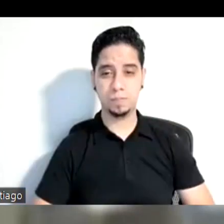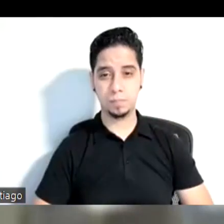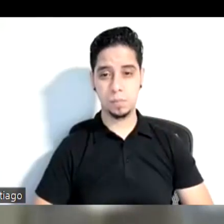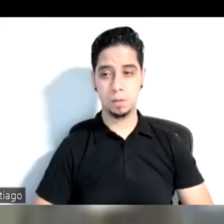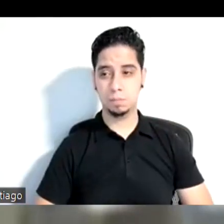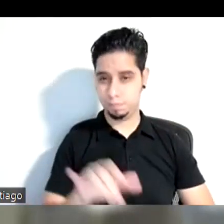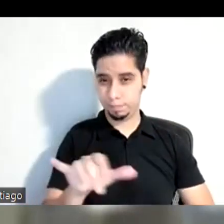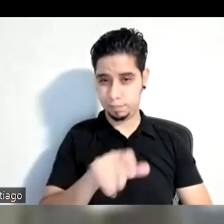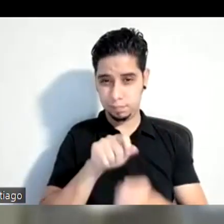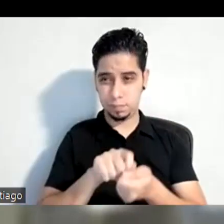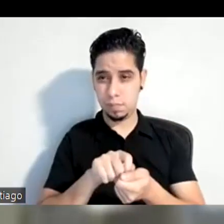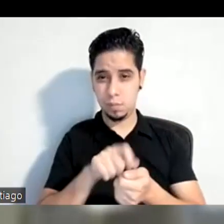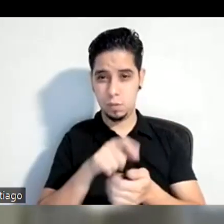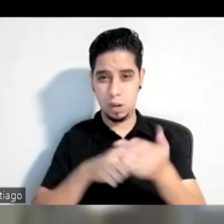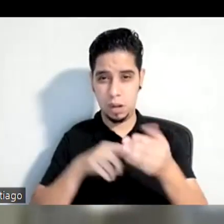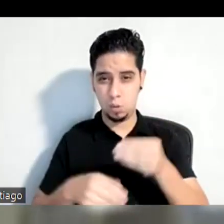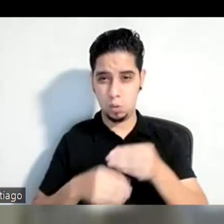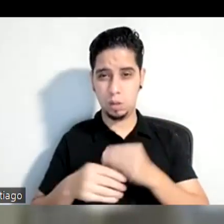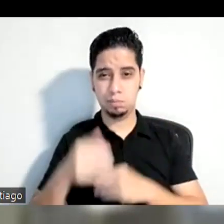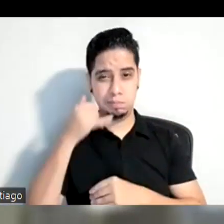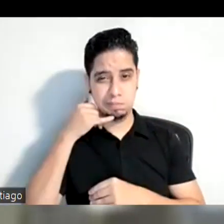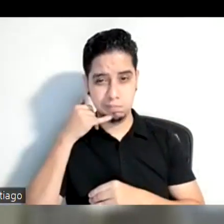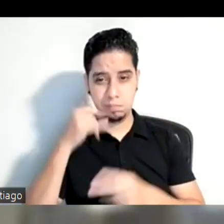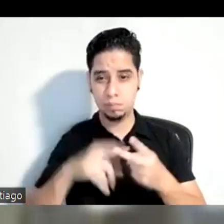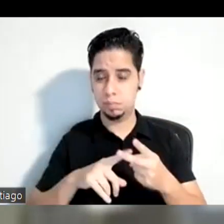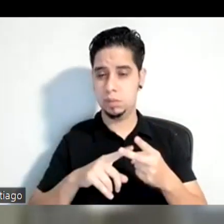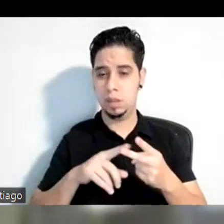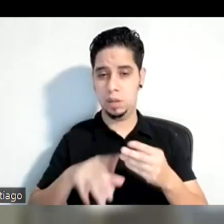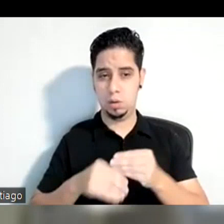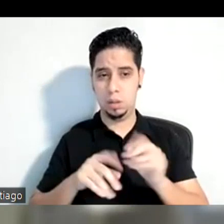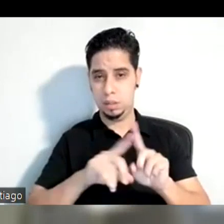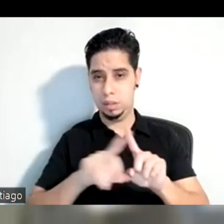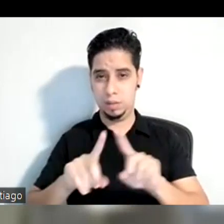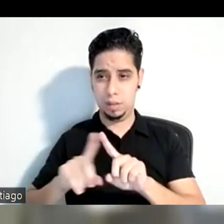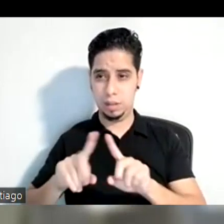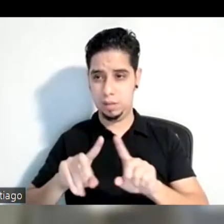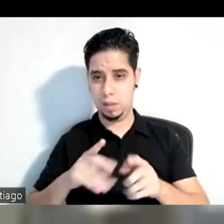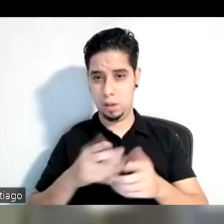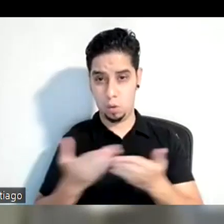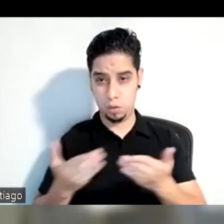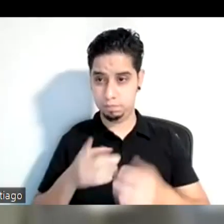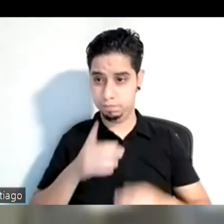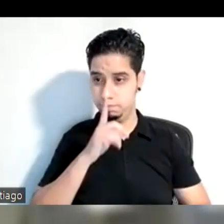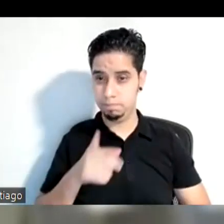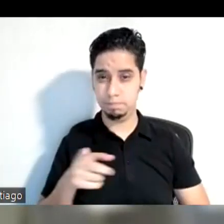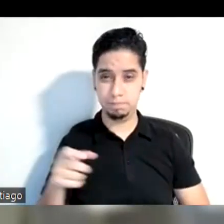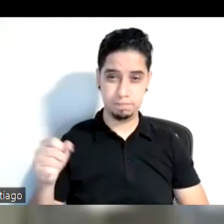Exactamente. Que incluye teléfonos, incluye diferentes aparatos.